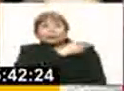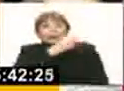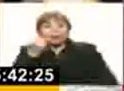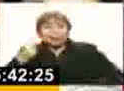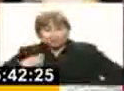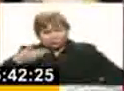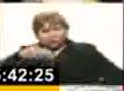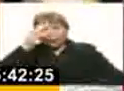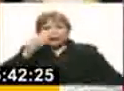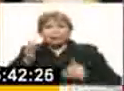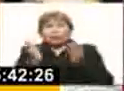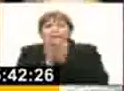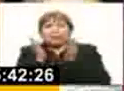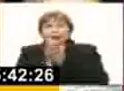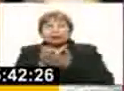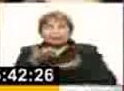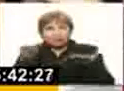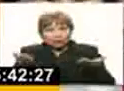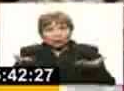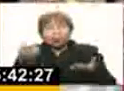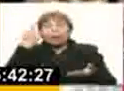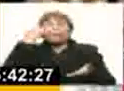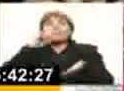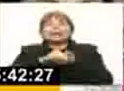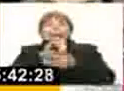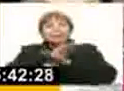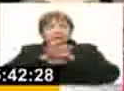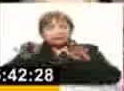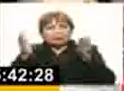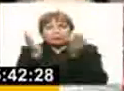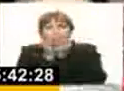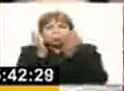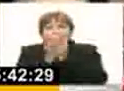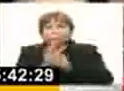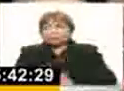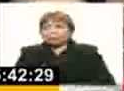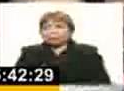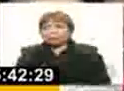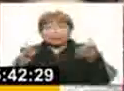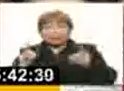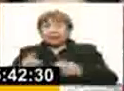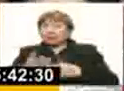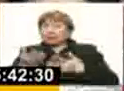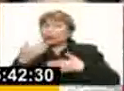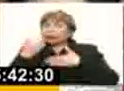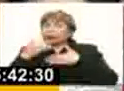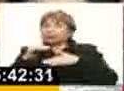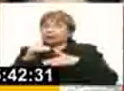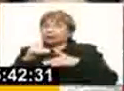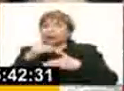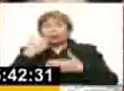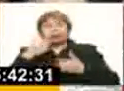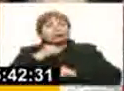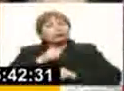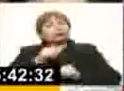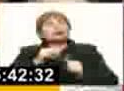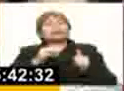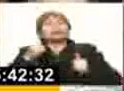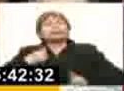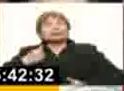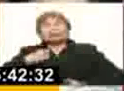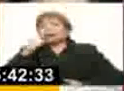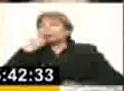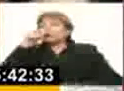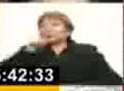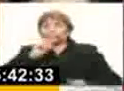los colegios para que terminen la educación el ministro de defensa dice que